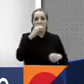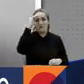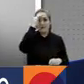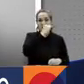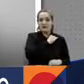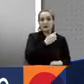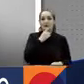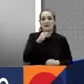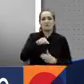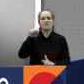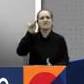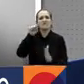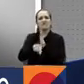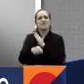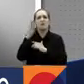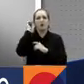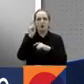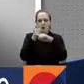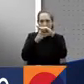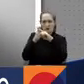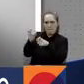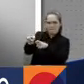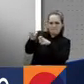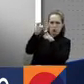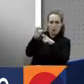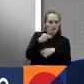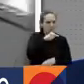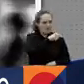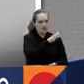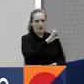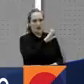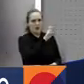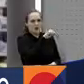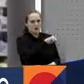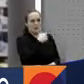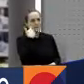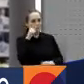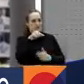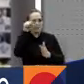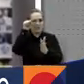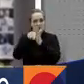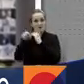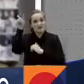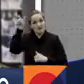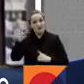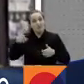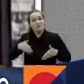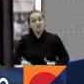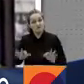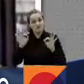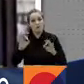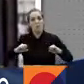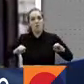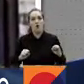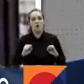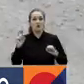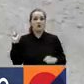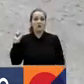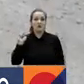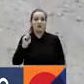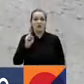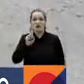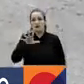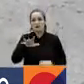atacado por un francotirador, al parecer integrante del ELN. Bonilla, oriundo de Bogotá, llevaba 15 años en la